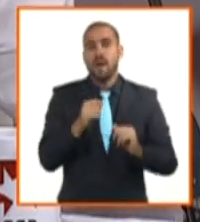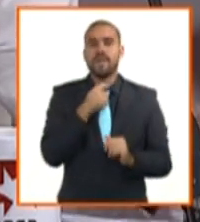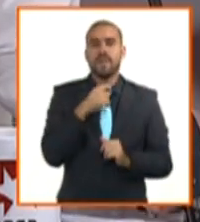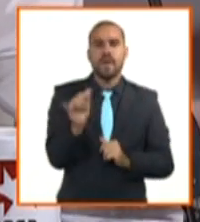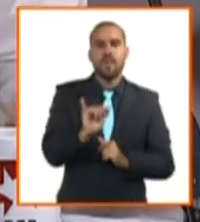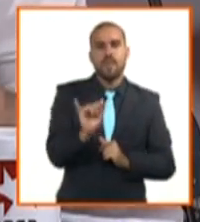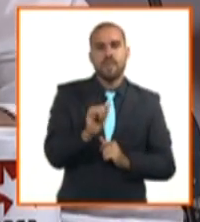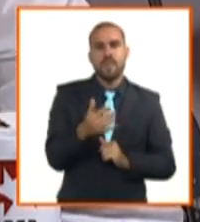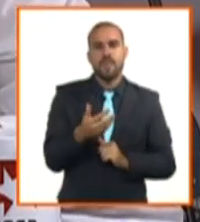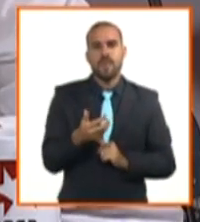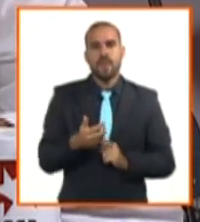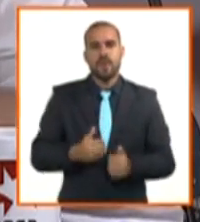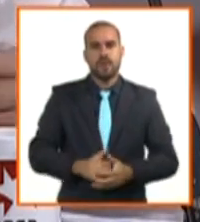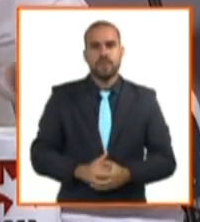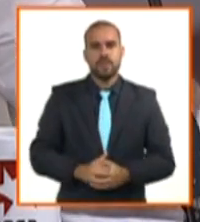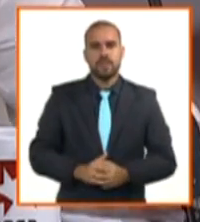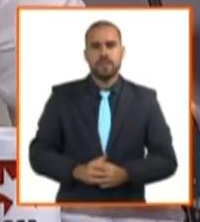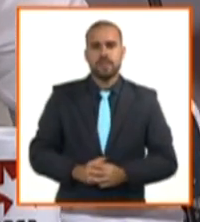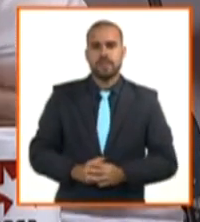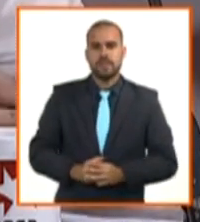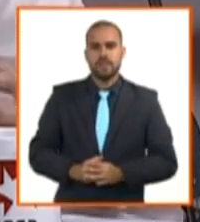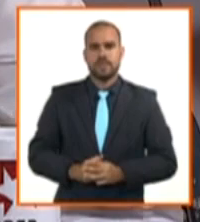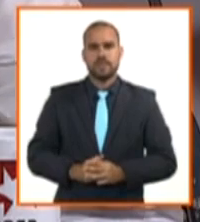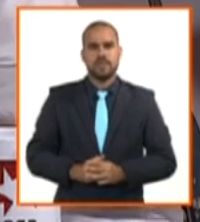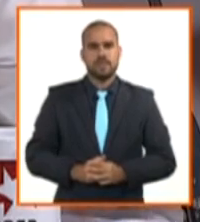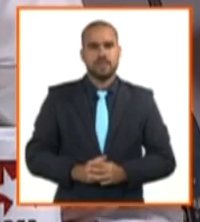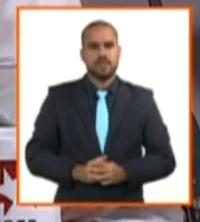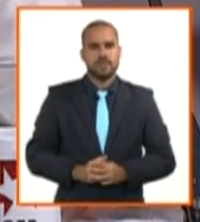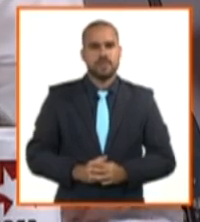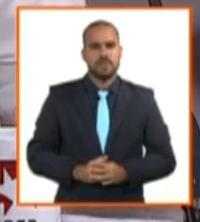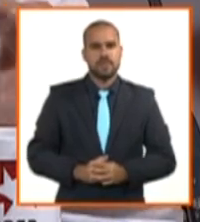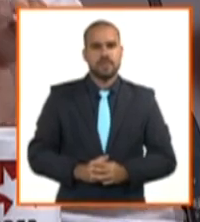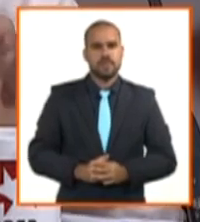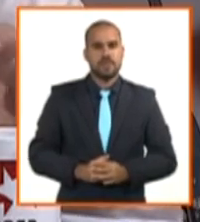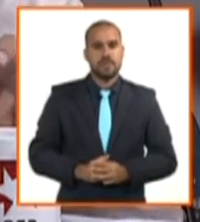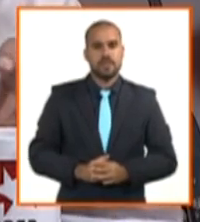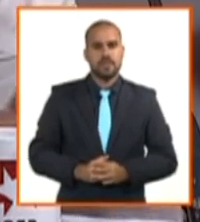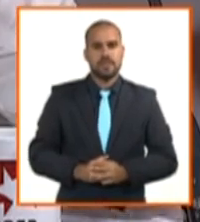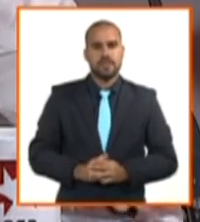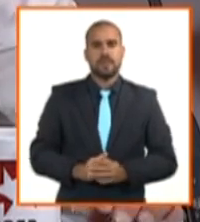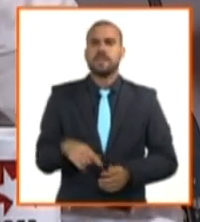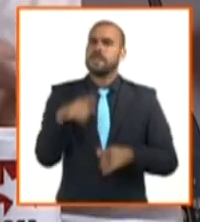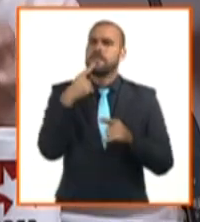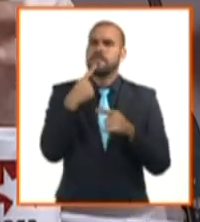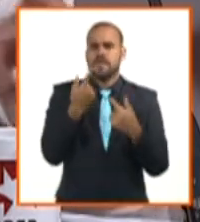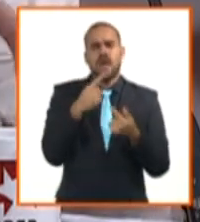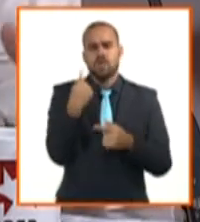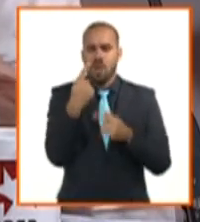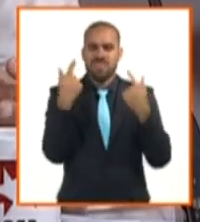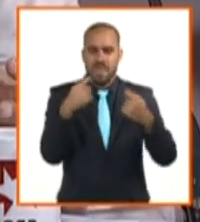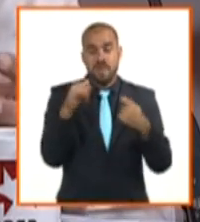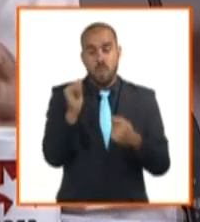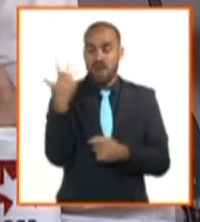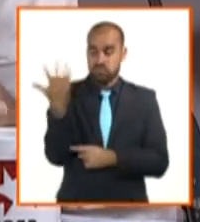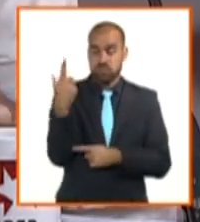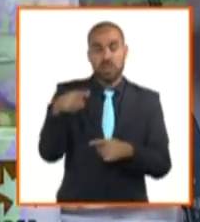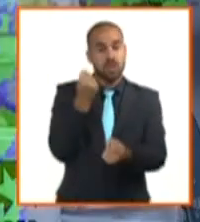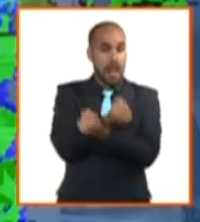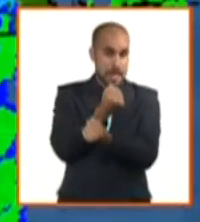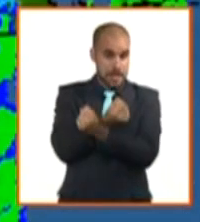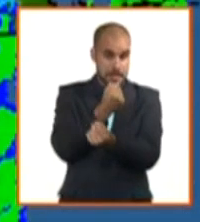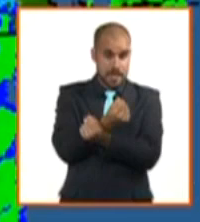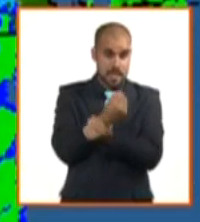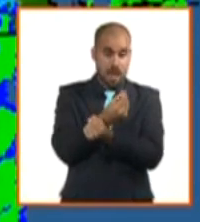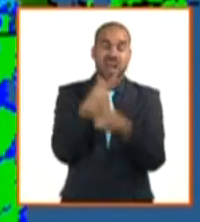severo como un tornado una granizada o algún tipo de otro fenómeno por lo tanto lo que hay que estar siempre atento y por eso es que nuestra red completa de